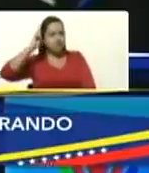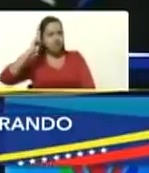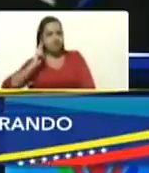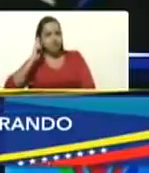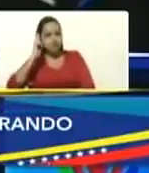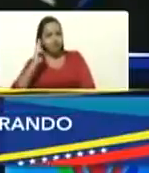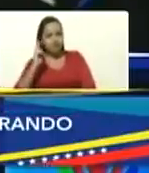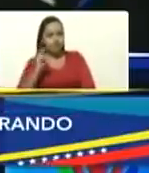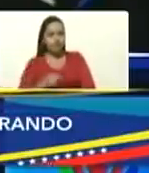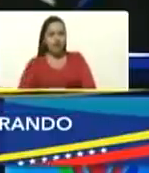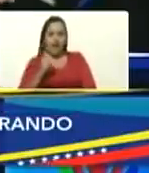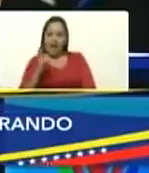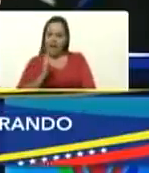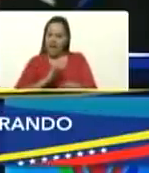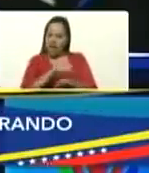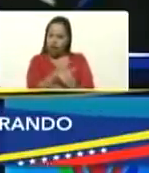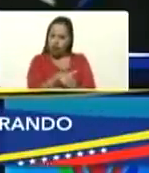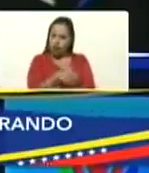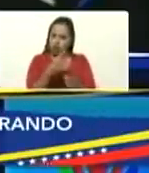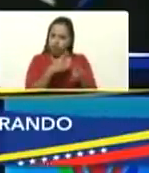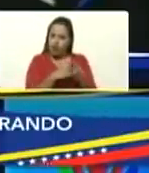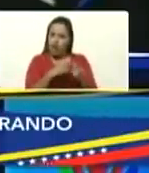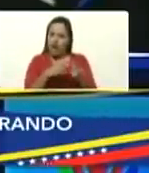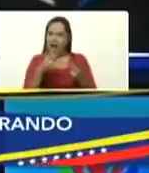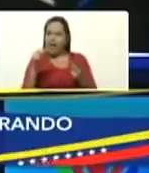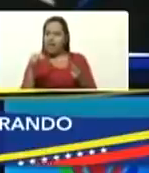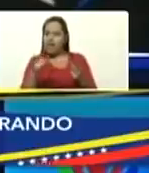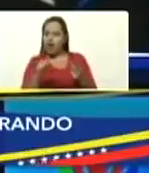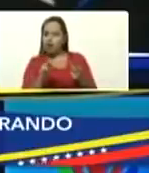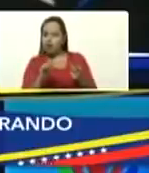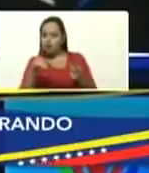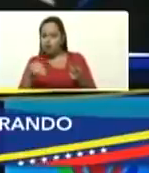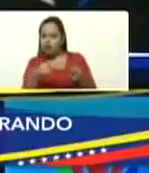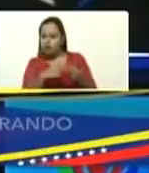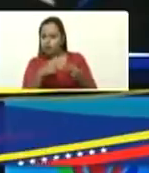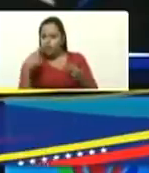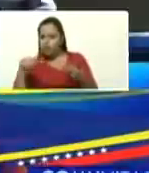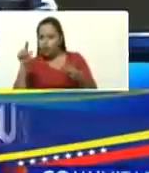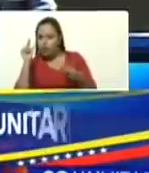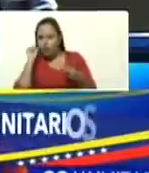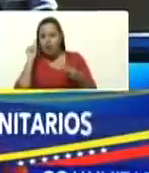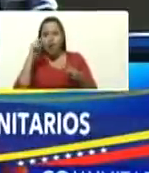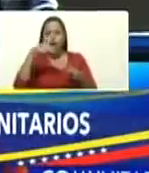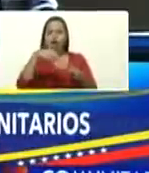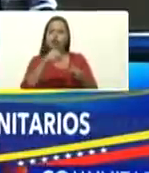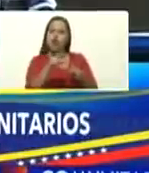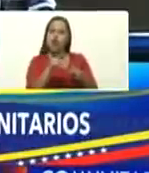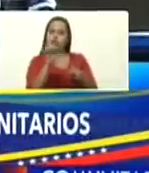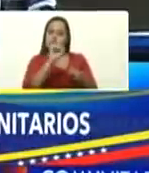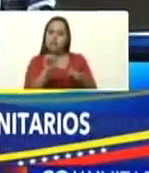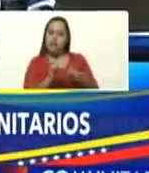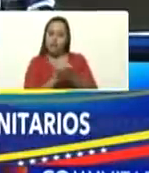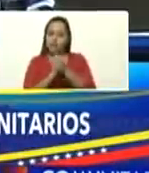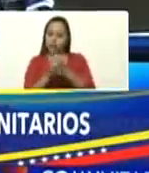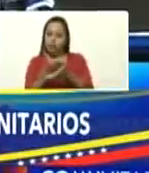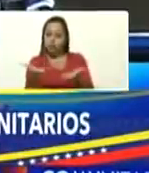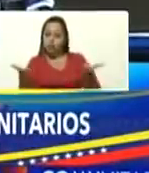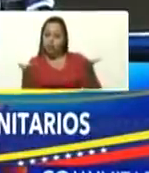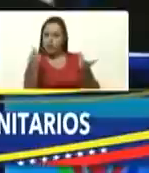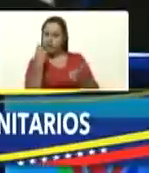Nahum, Noris, Carmen Teresa, compañeros, compañera,